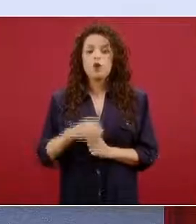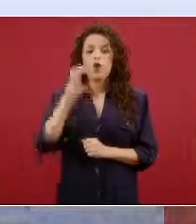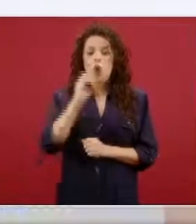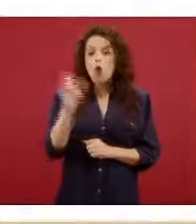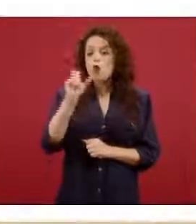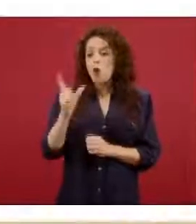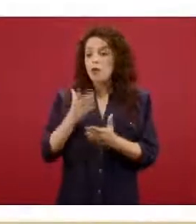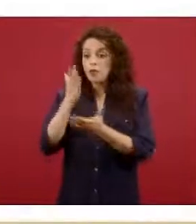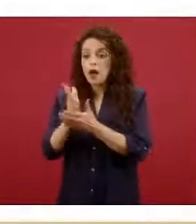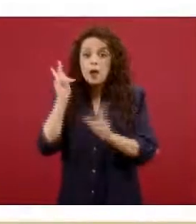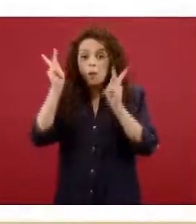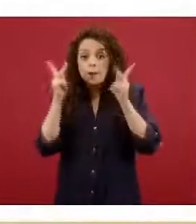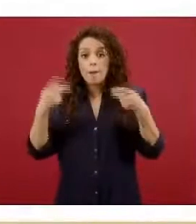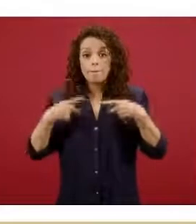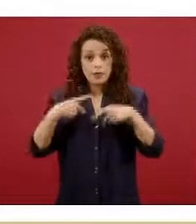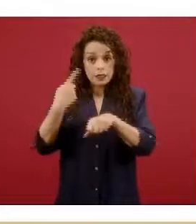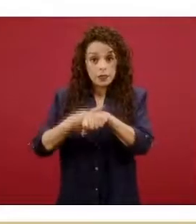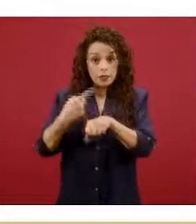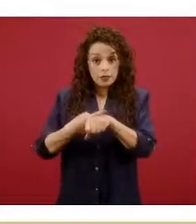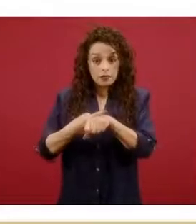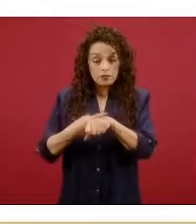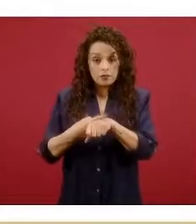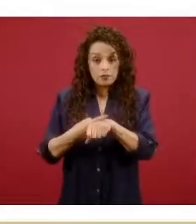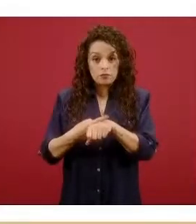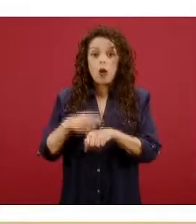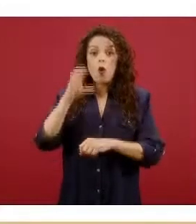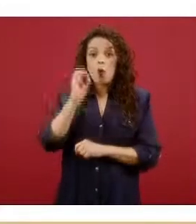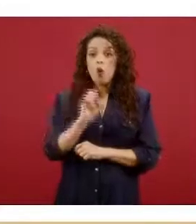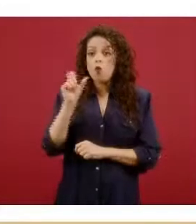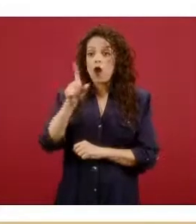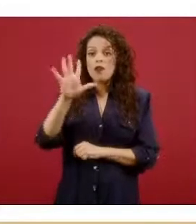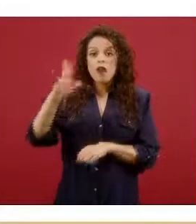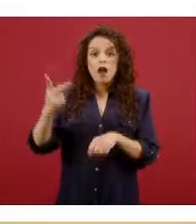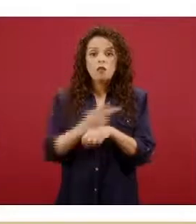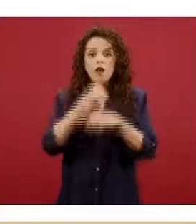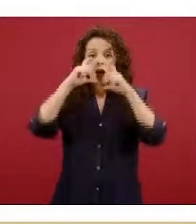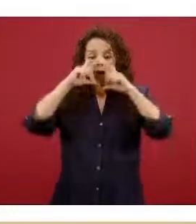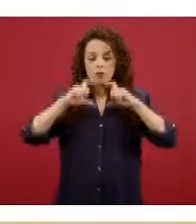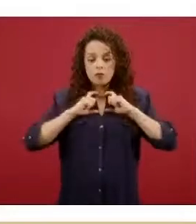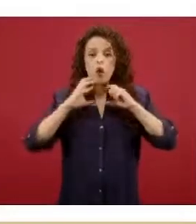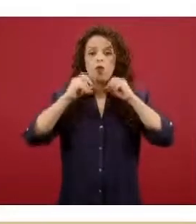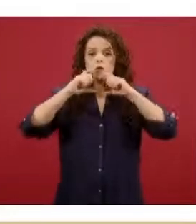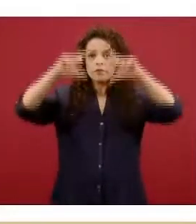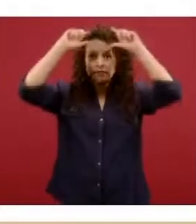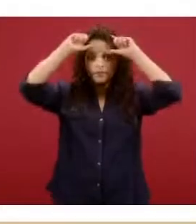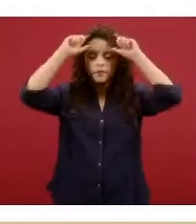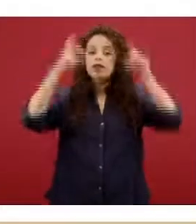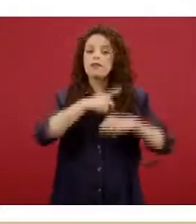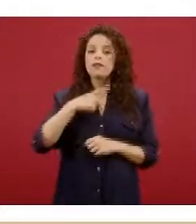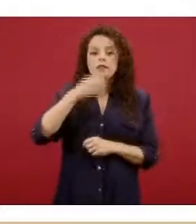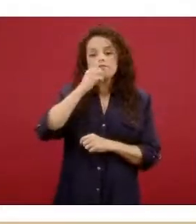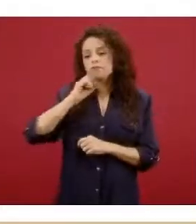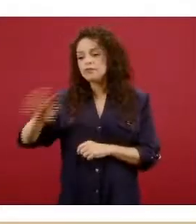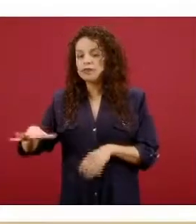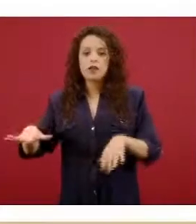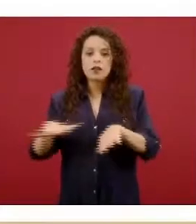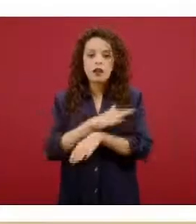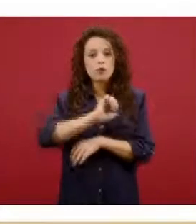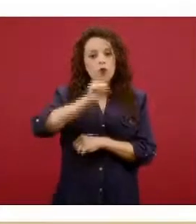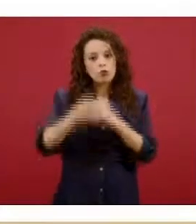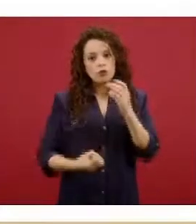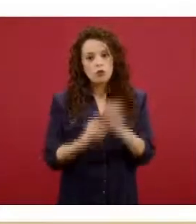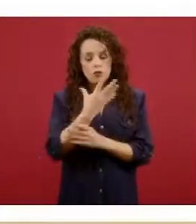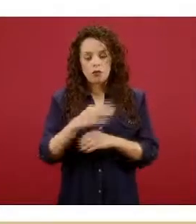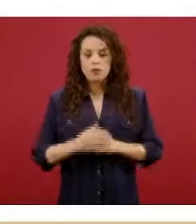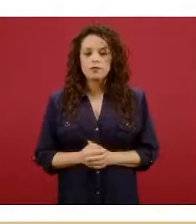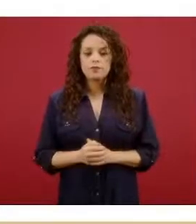enferma si fue colocado en cuello o cabeza. Contaminación por el uso, propia por el usuario a través de manos